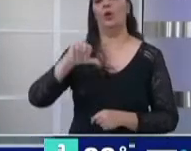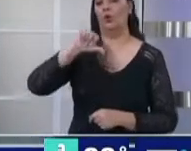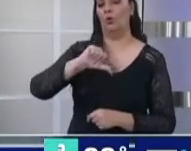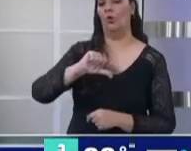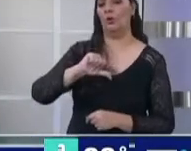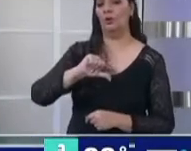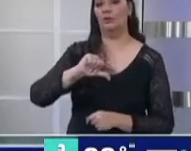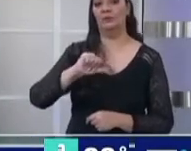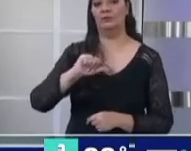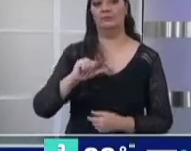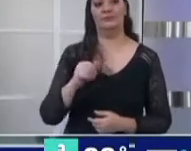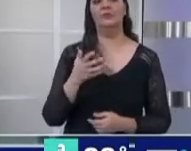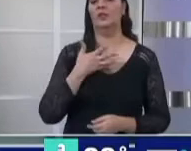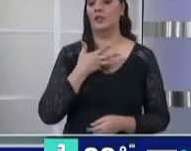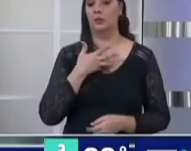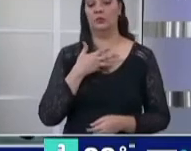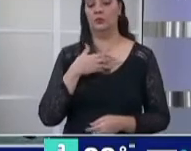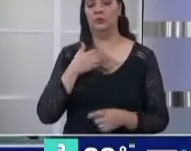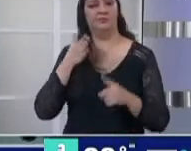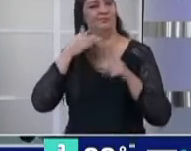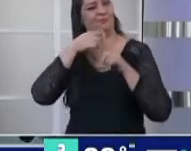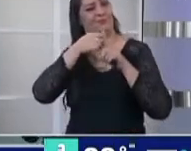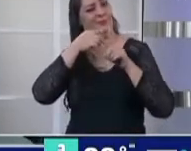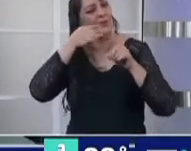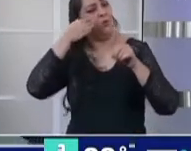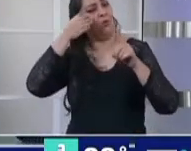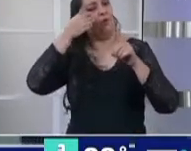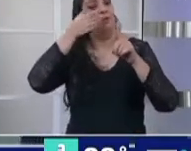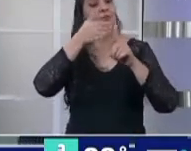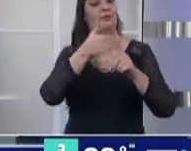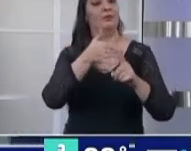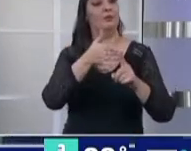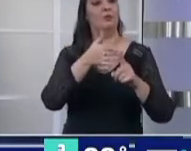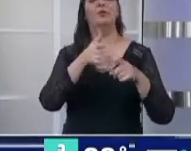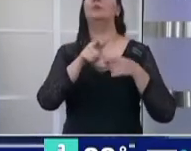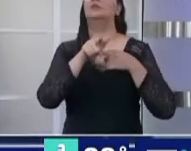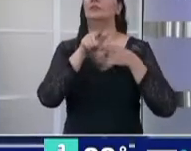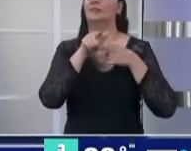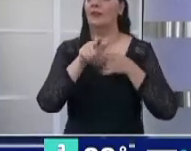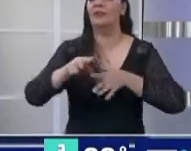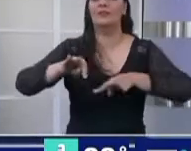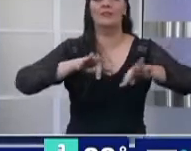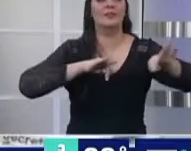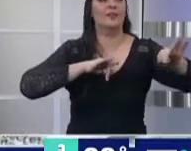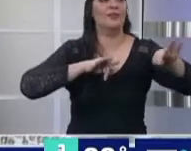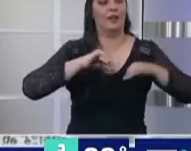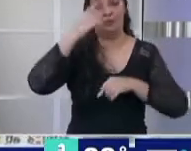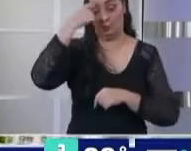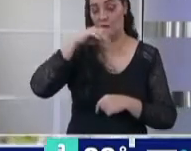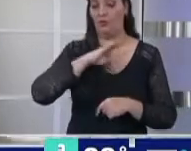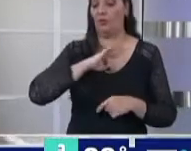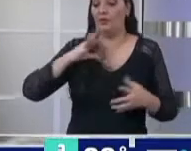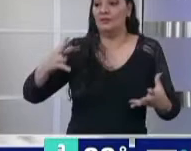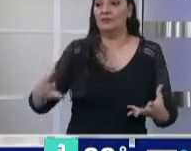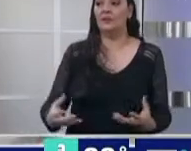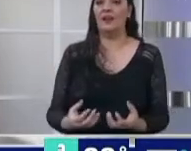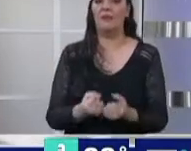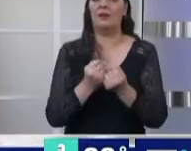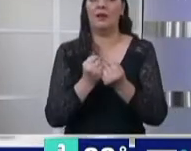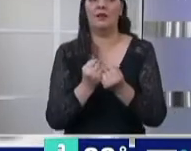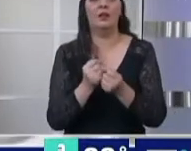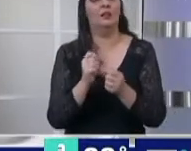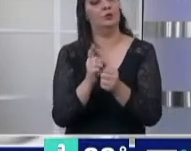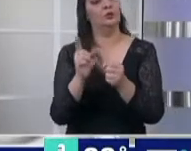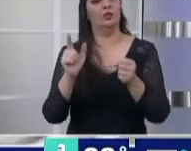una gran misión, que es seguir trabajando para salvar una sociedad que hoy sufre.